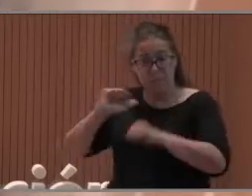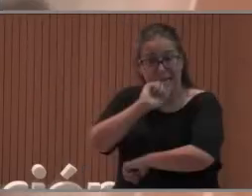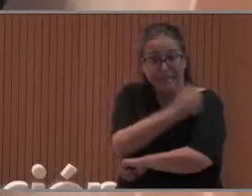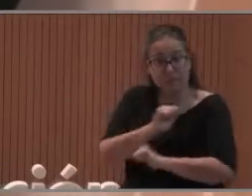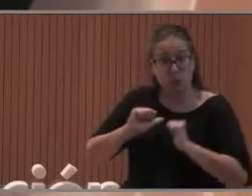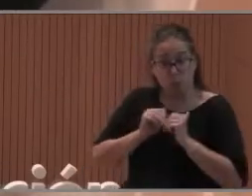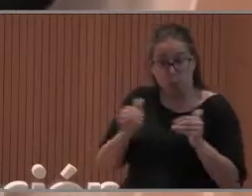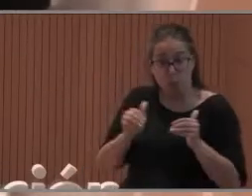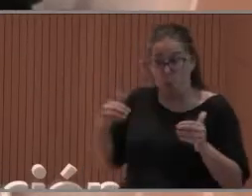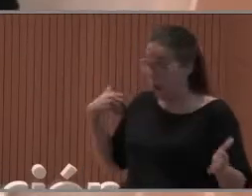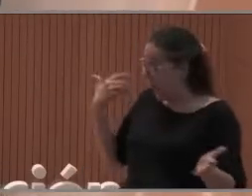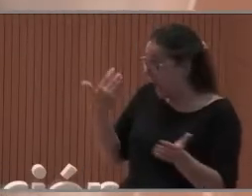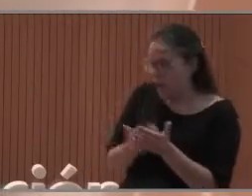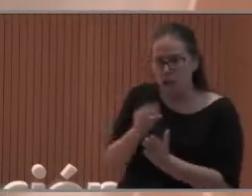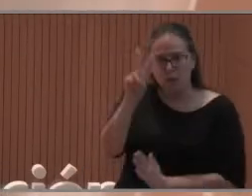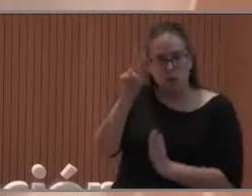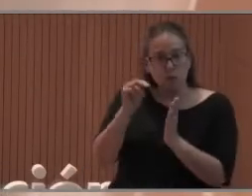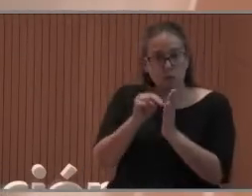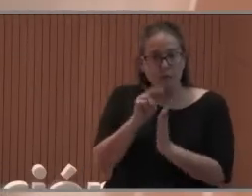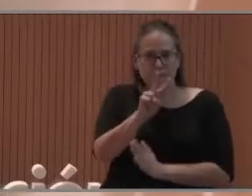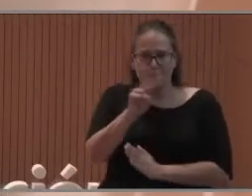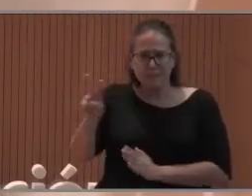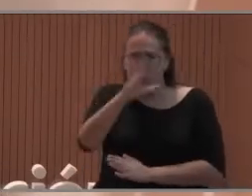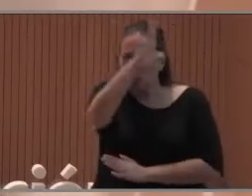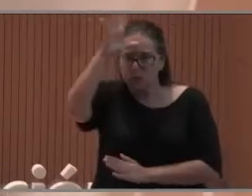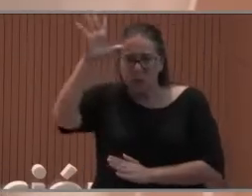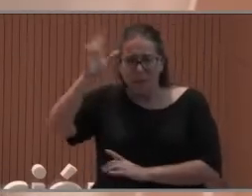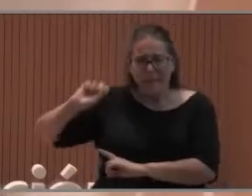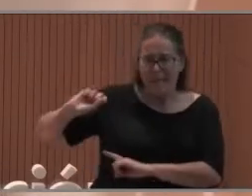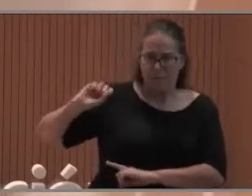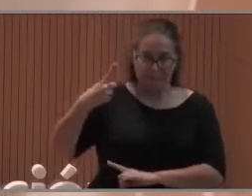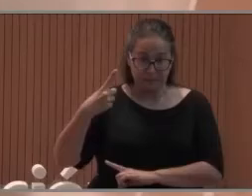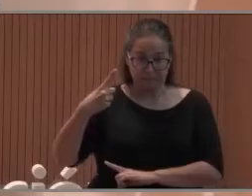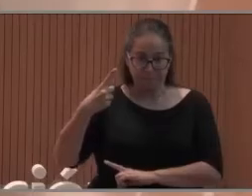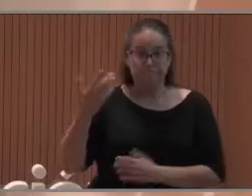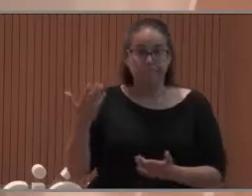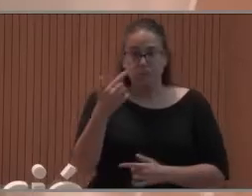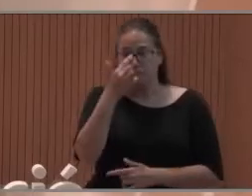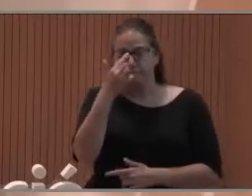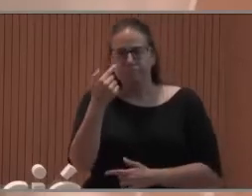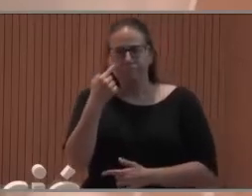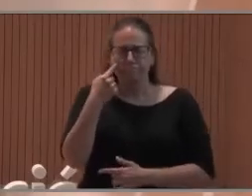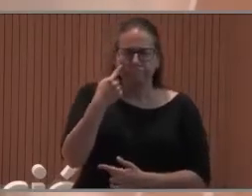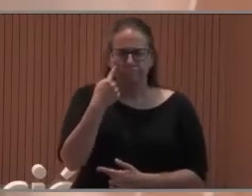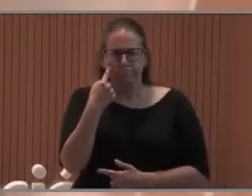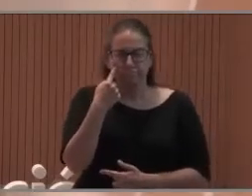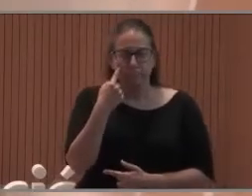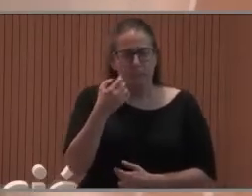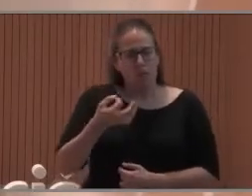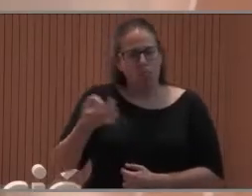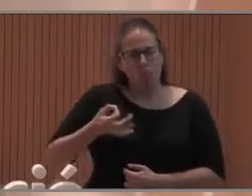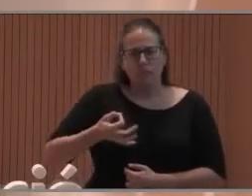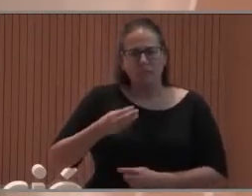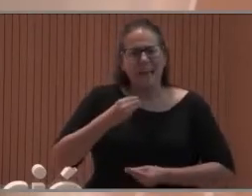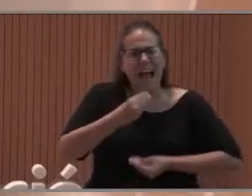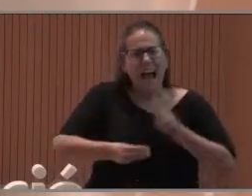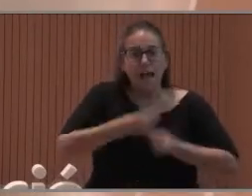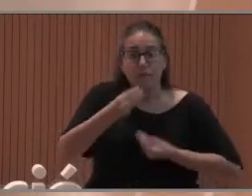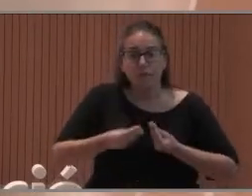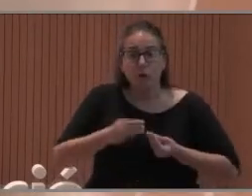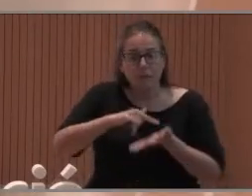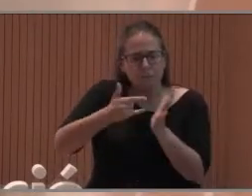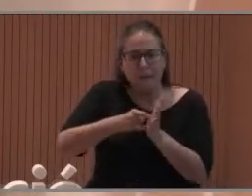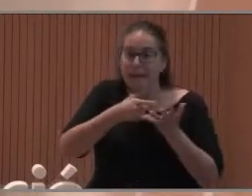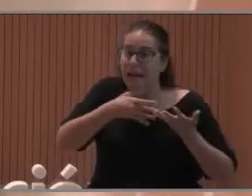explicar muchísimo mejor Jesús, ¿no? Y se vio que era necesario como dar un paso más y actualizar las acciones para prevenir y